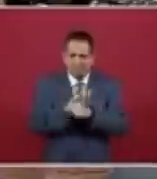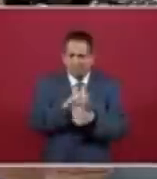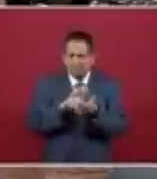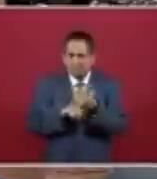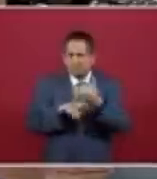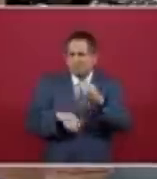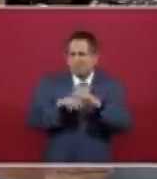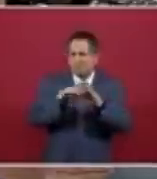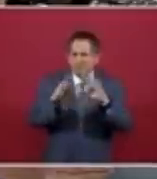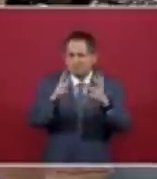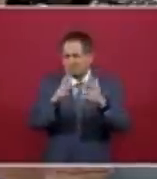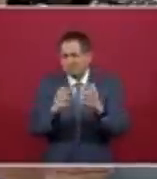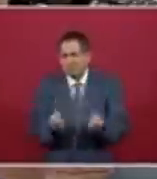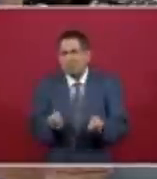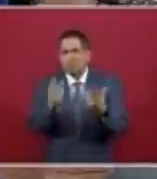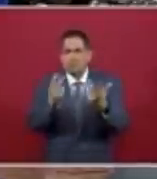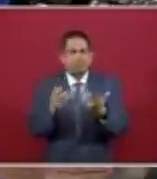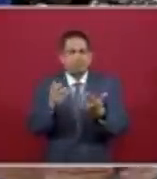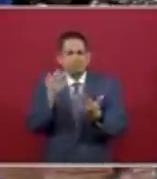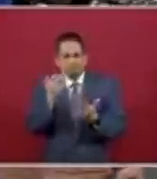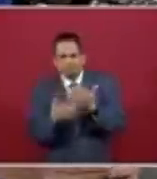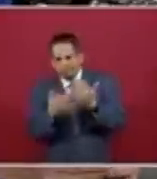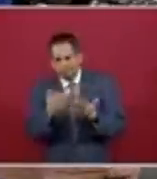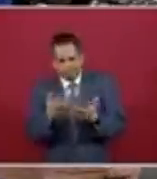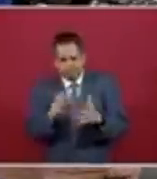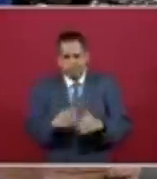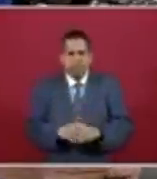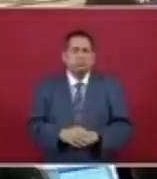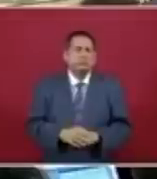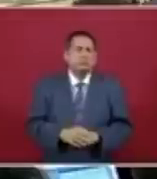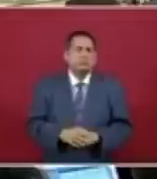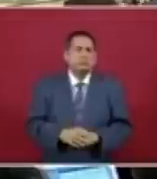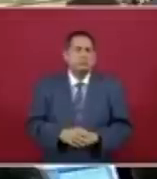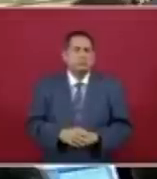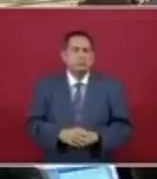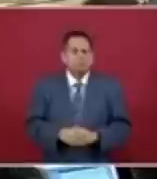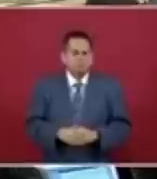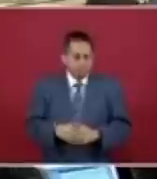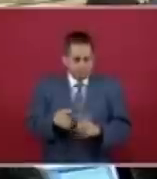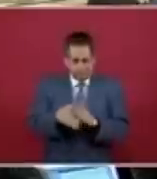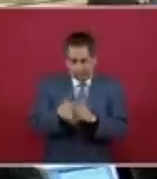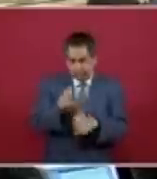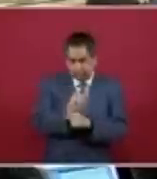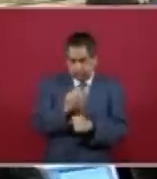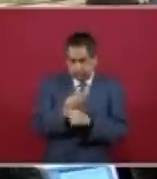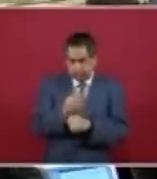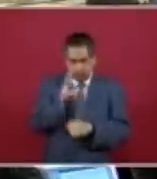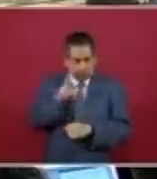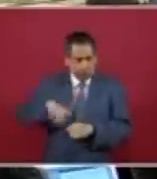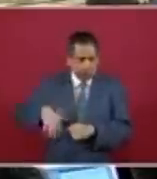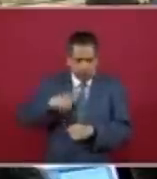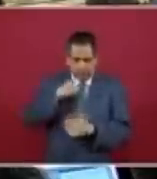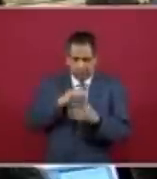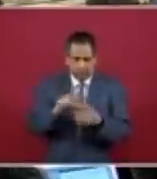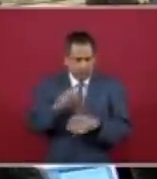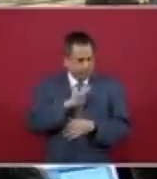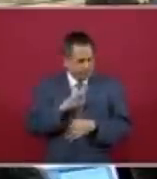asciende? ¿Para cuántos cupos hay y cuántos hay actualmente? Hay ahorita, les comentaba yo,